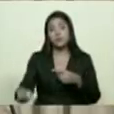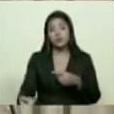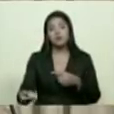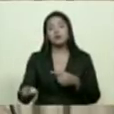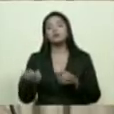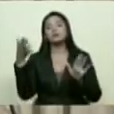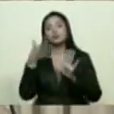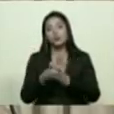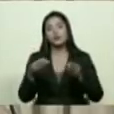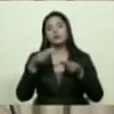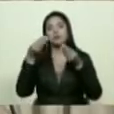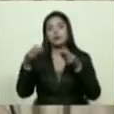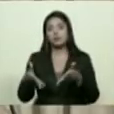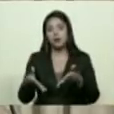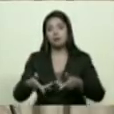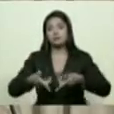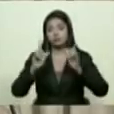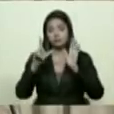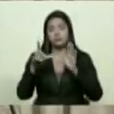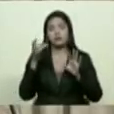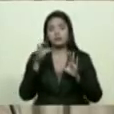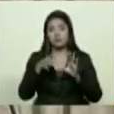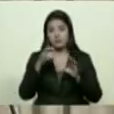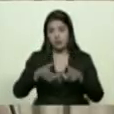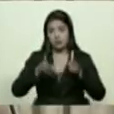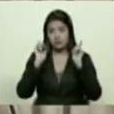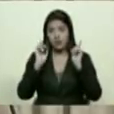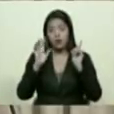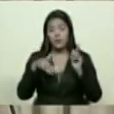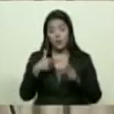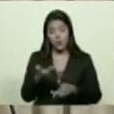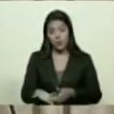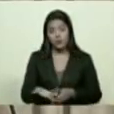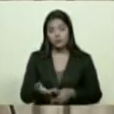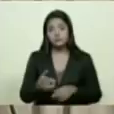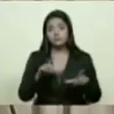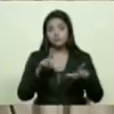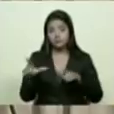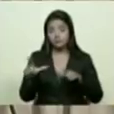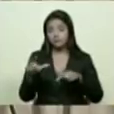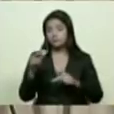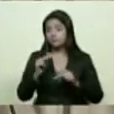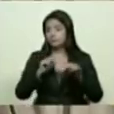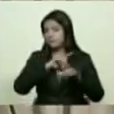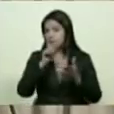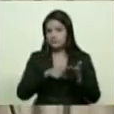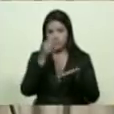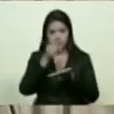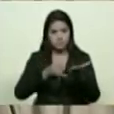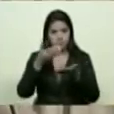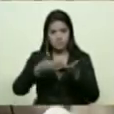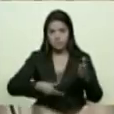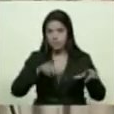del otorgamiento de licencias, para que una vez concluido ese registro,